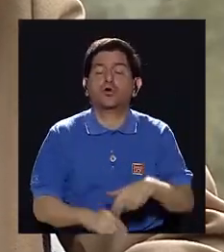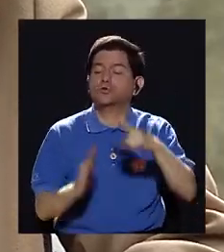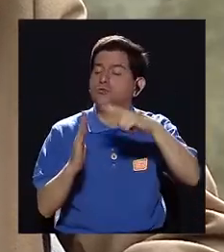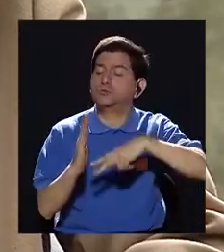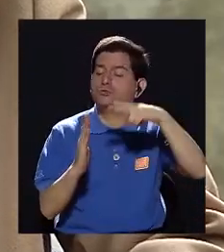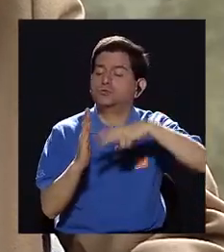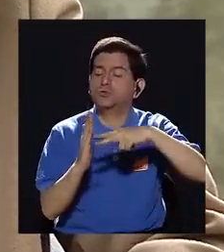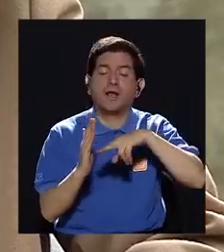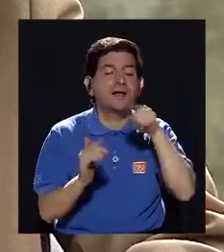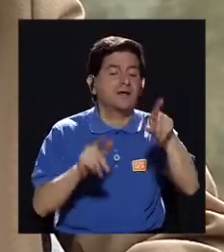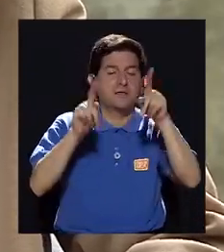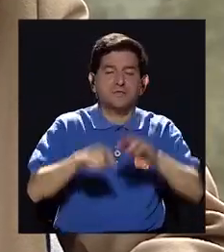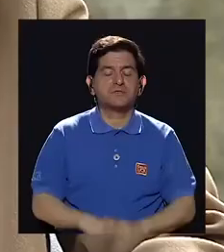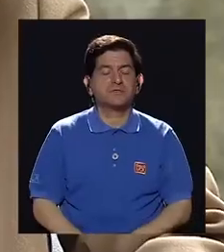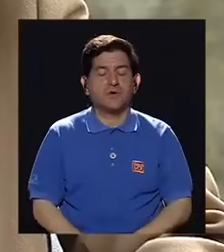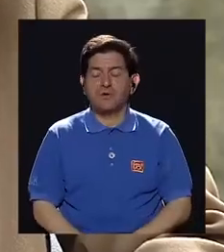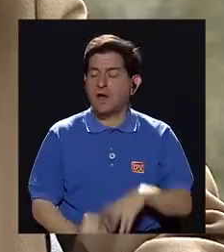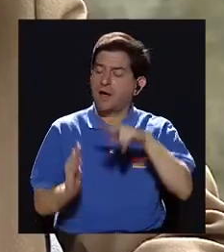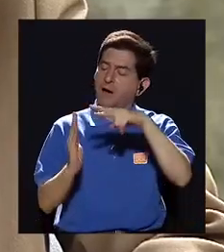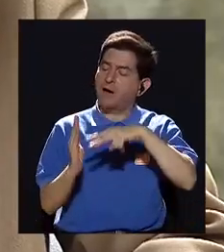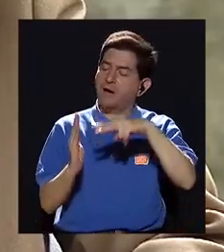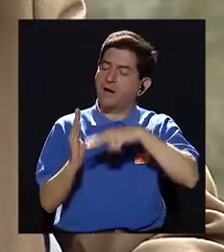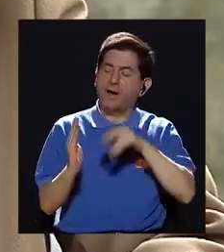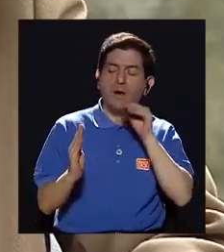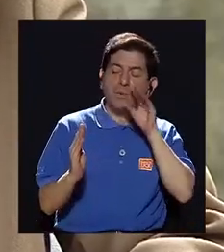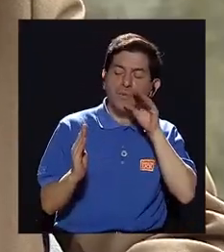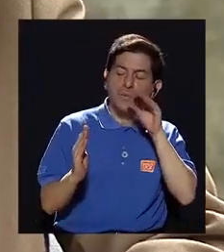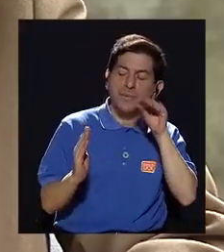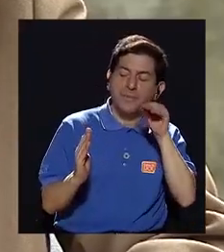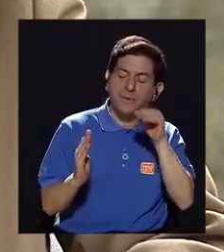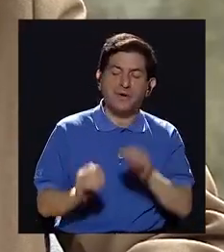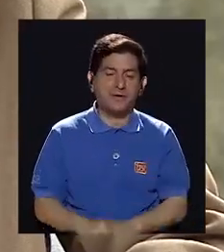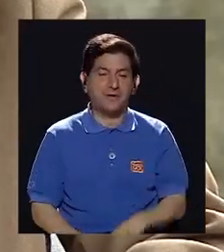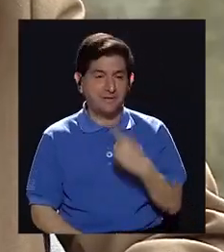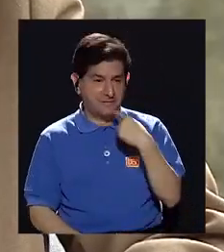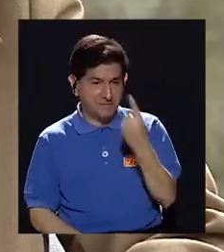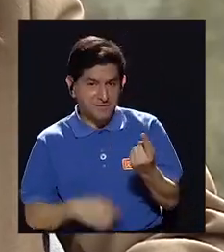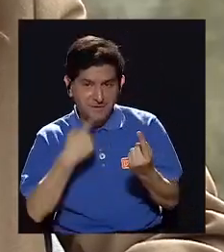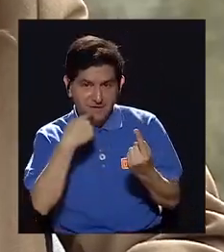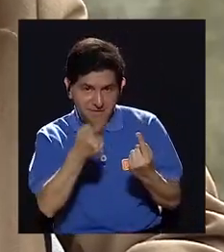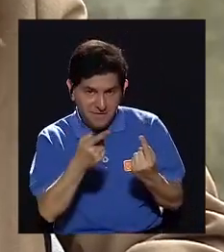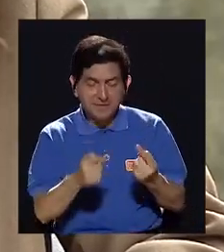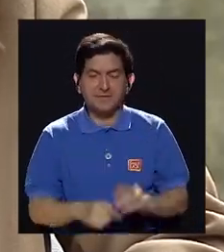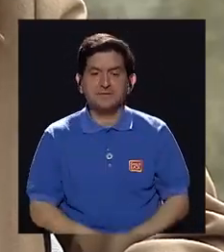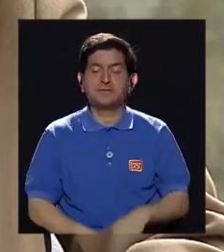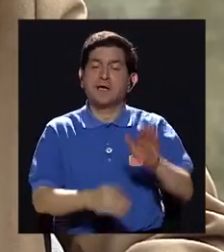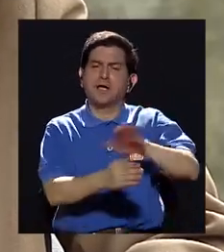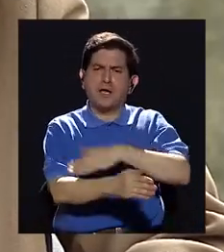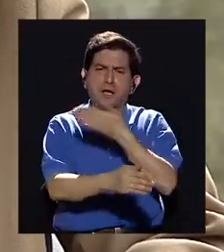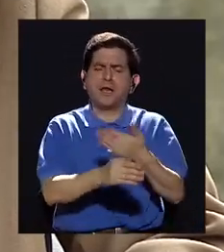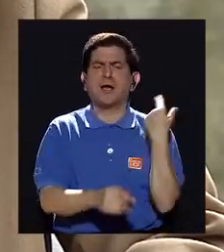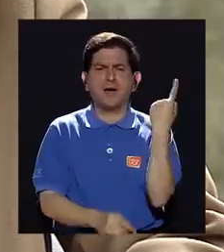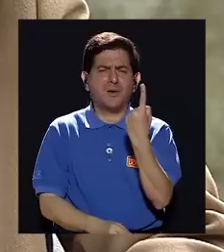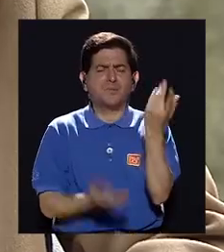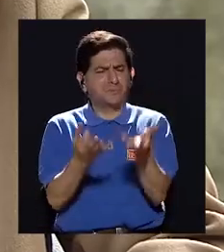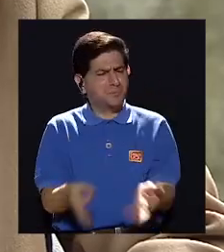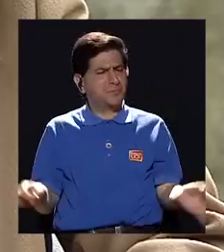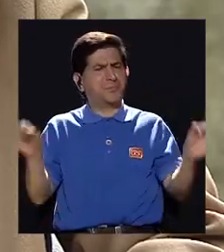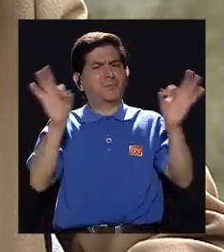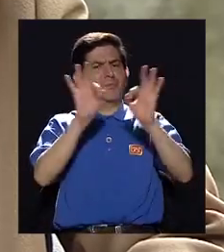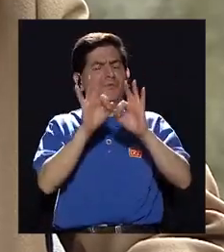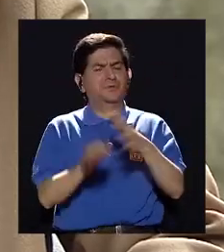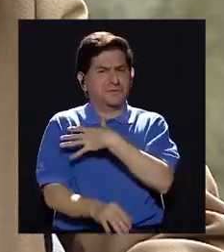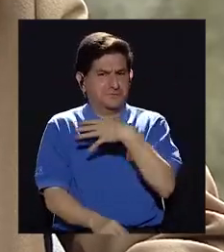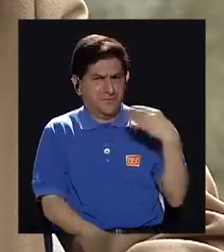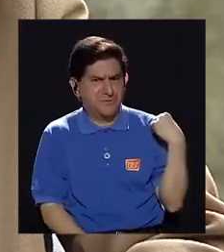le leamos una historia, leerle un libro, empezar a leerlo. Y la música creo que siempre es